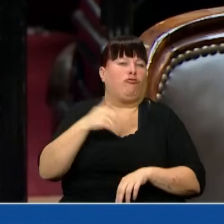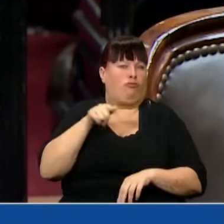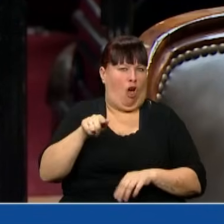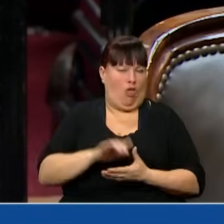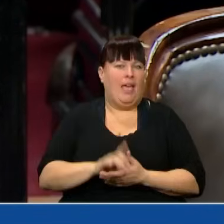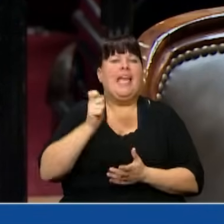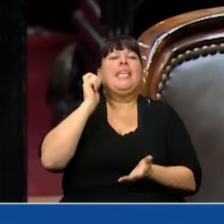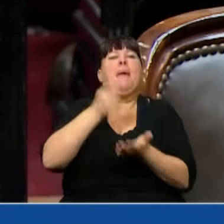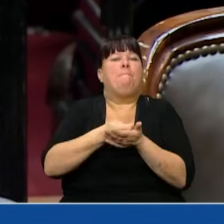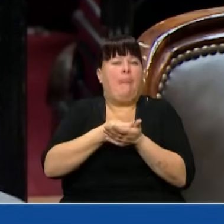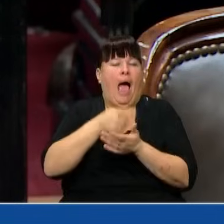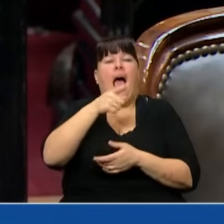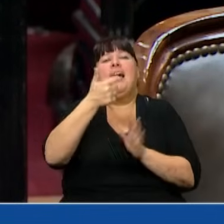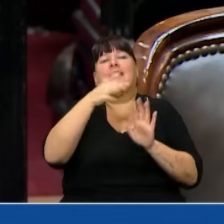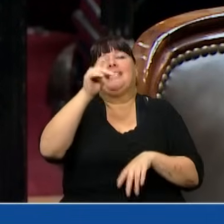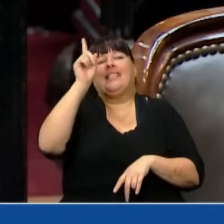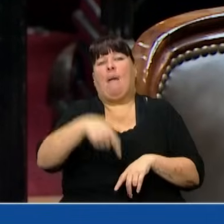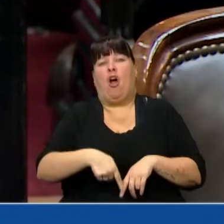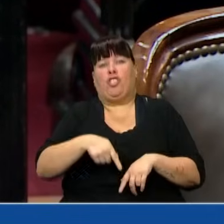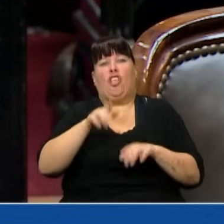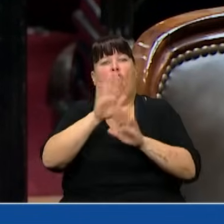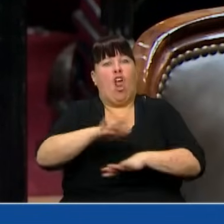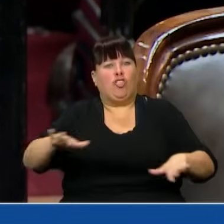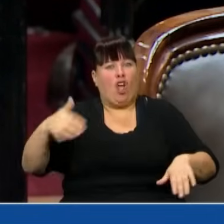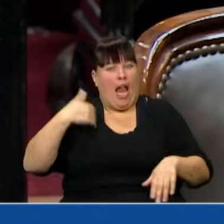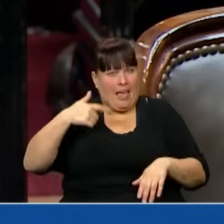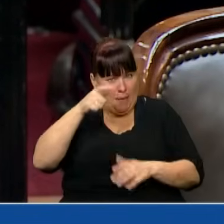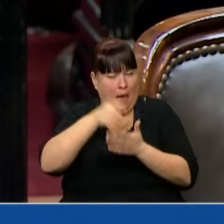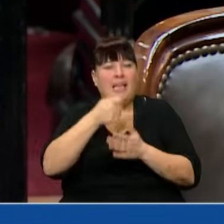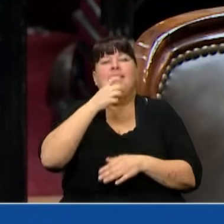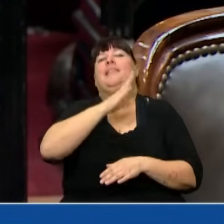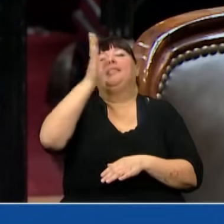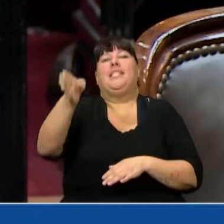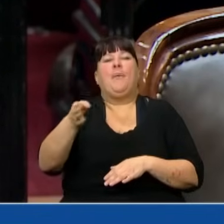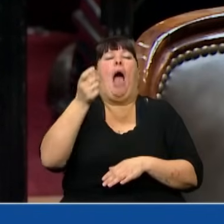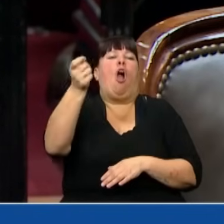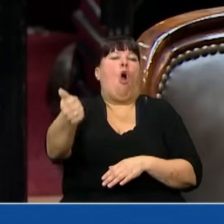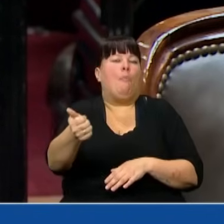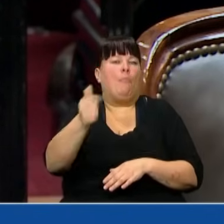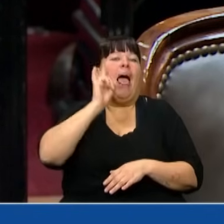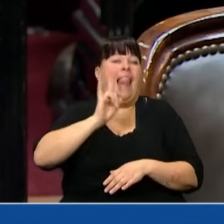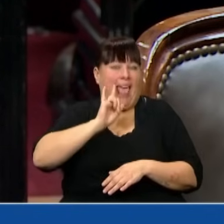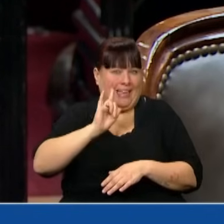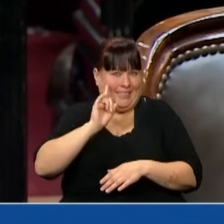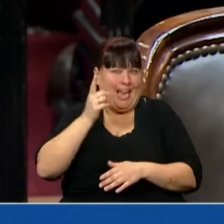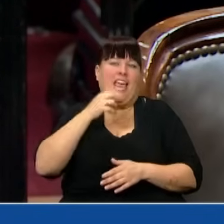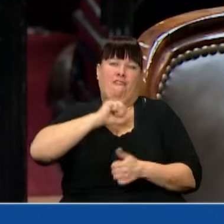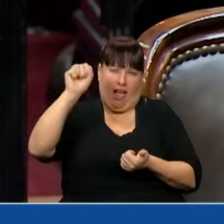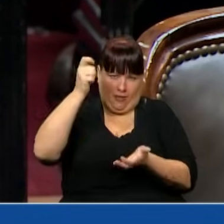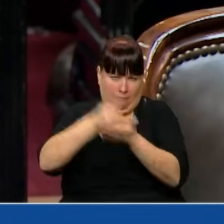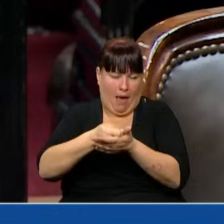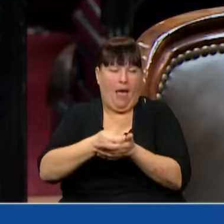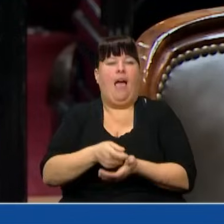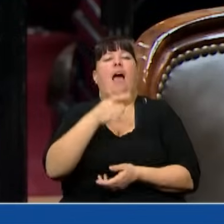La pagan los padres del 60% de los chicos argentinos cuando van a comprar la leche. La